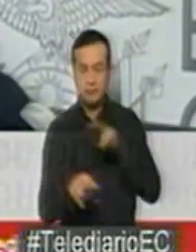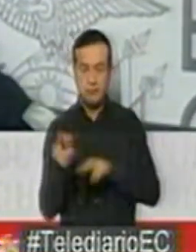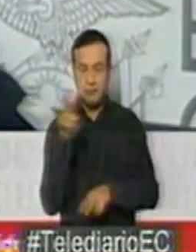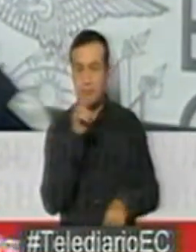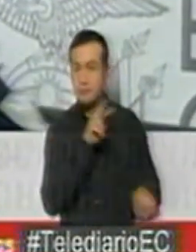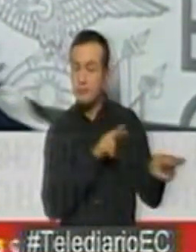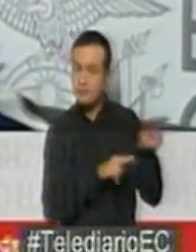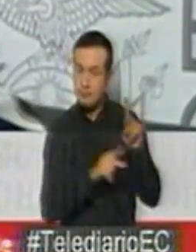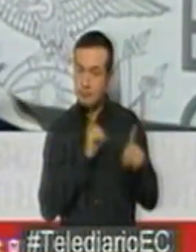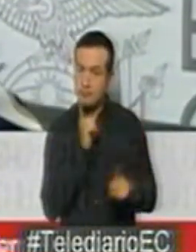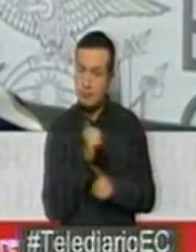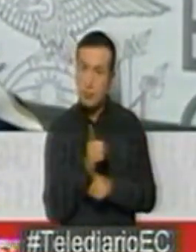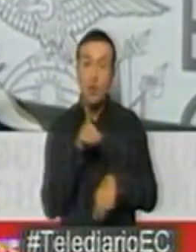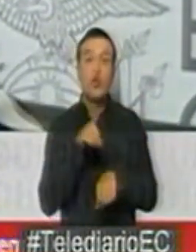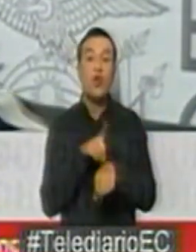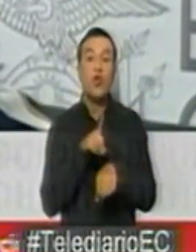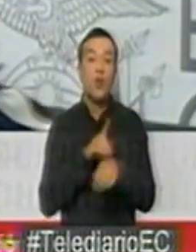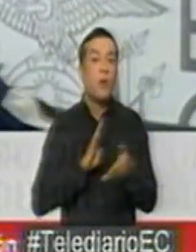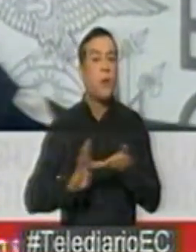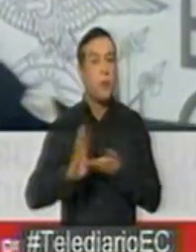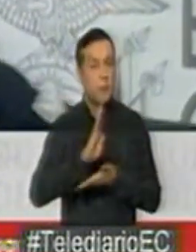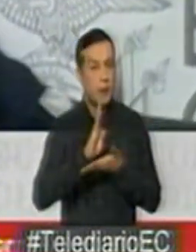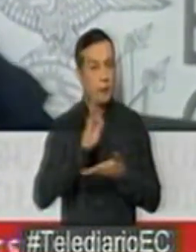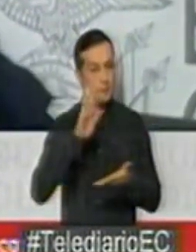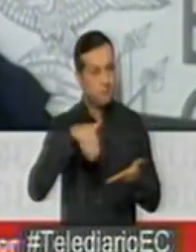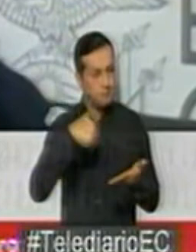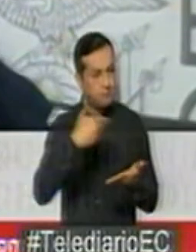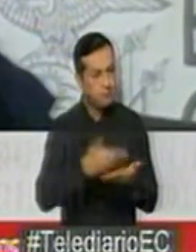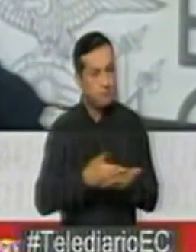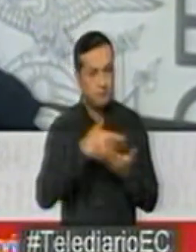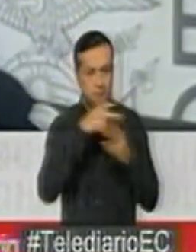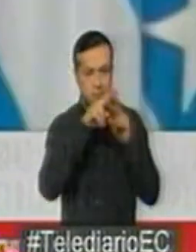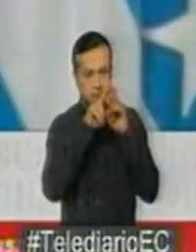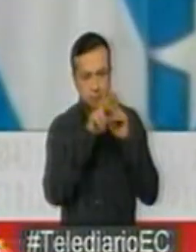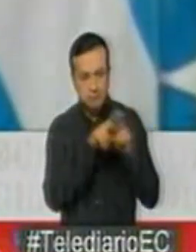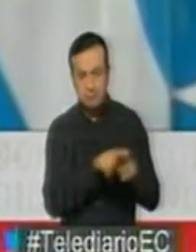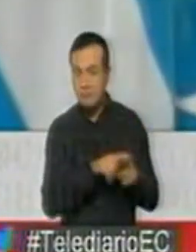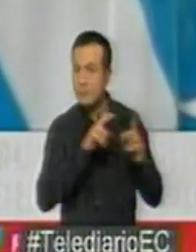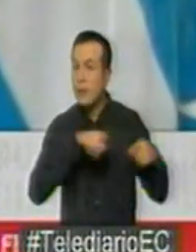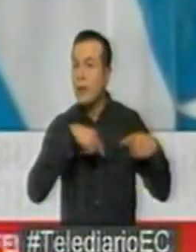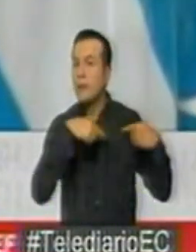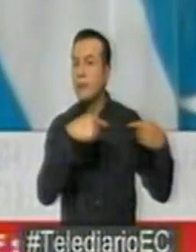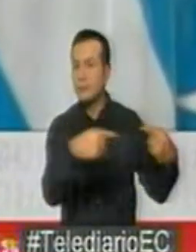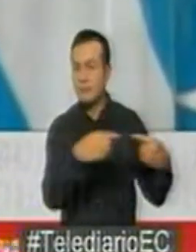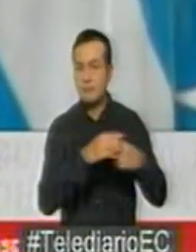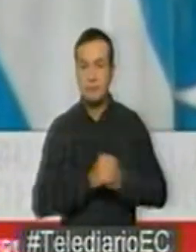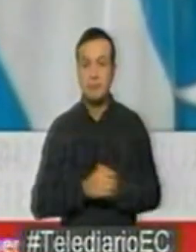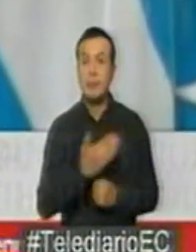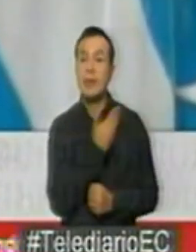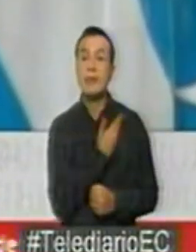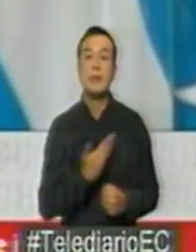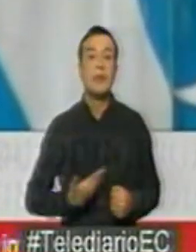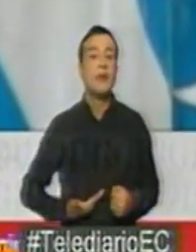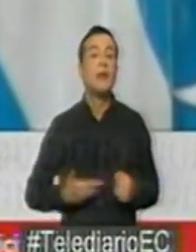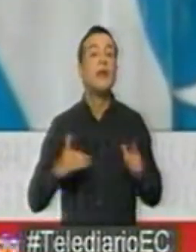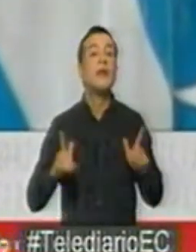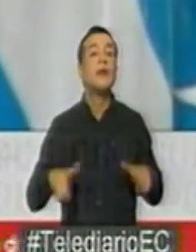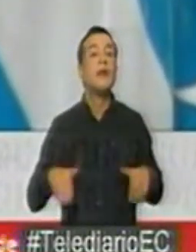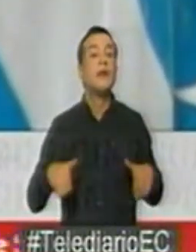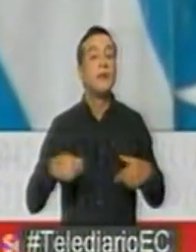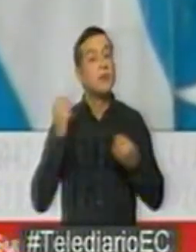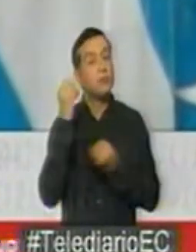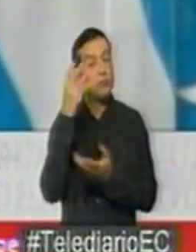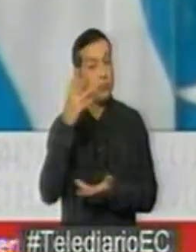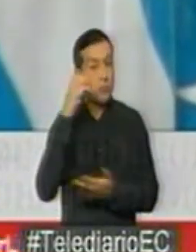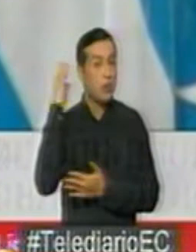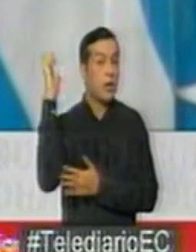manera, a través de la estrategia médico del barrio, nosotros tenemos que hacer el seguimiento diario. El presidente de la República, Lenín Moreno, ratificó el estado